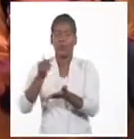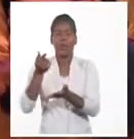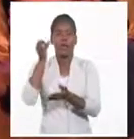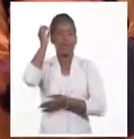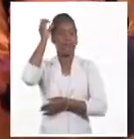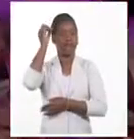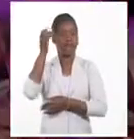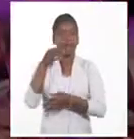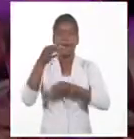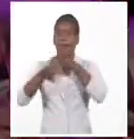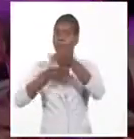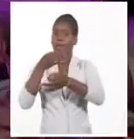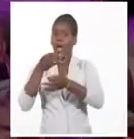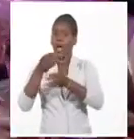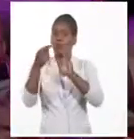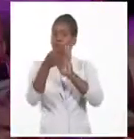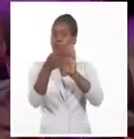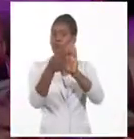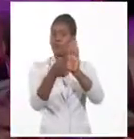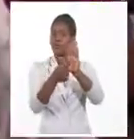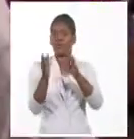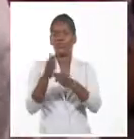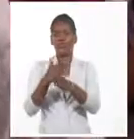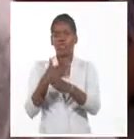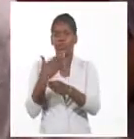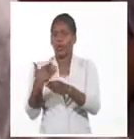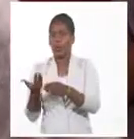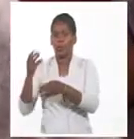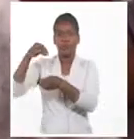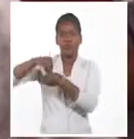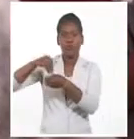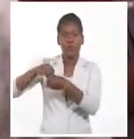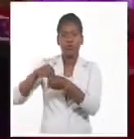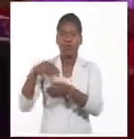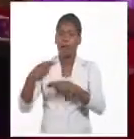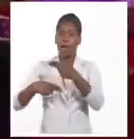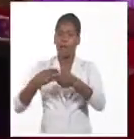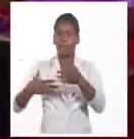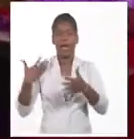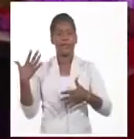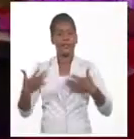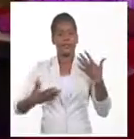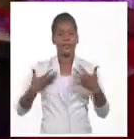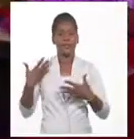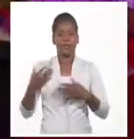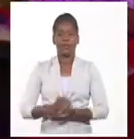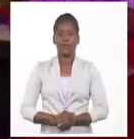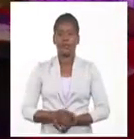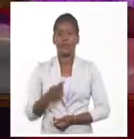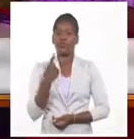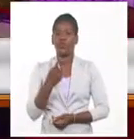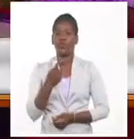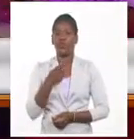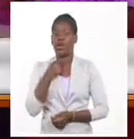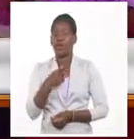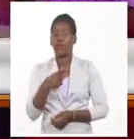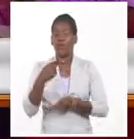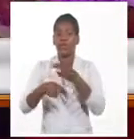del presupuesto en función del desarrollo cultural del territorio. No podemos seguir haciendo programación